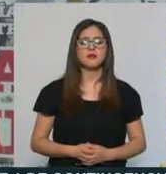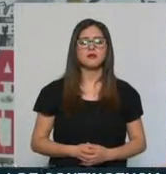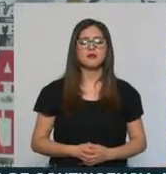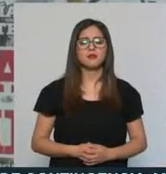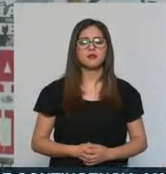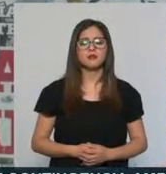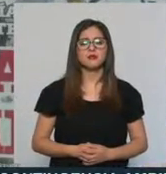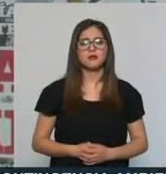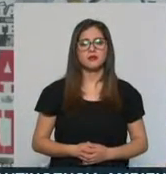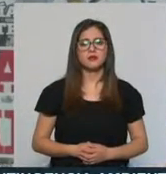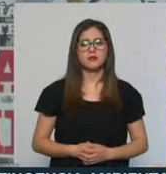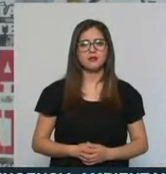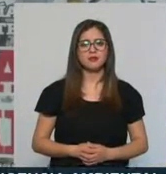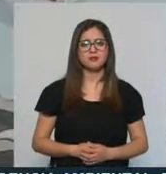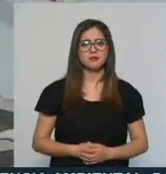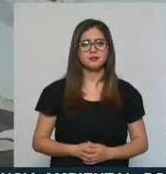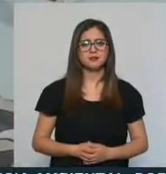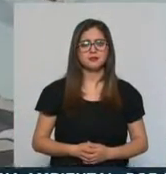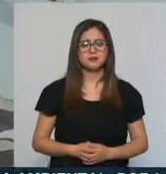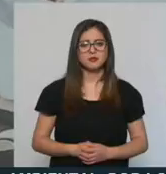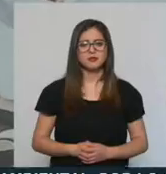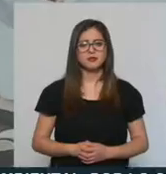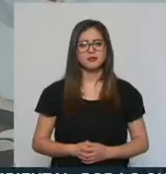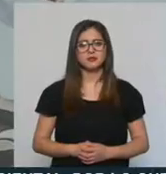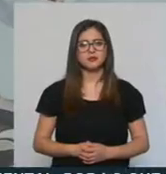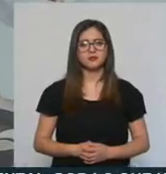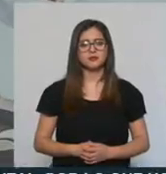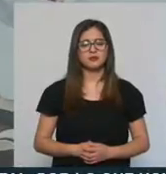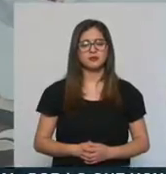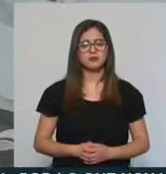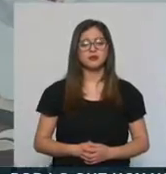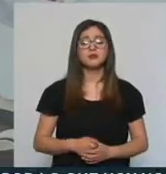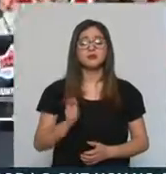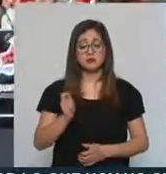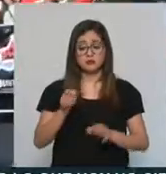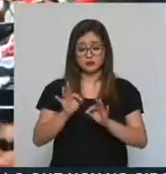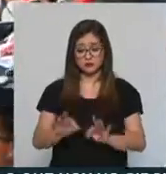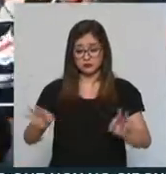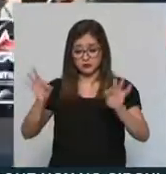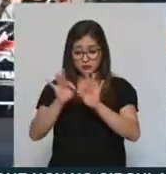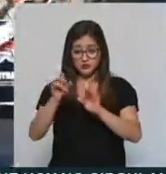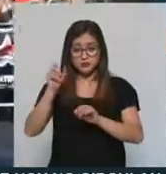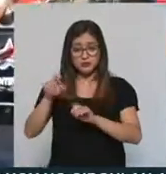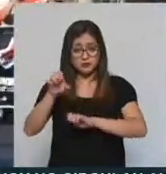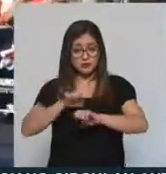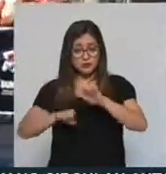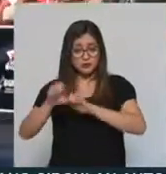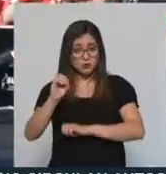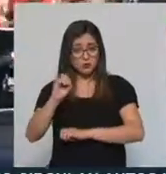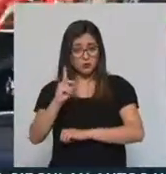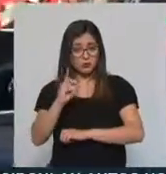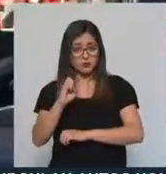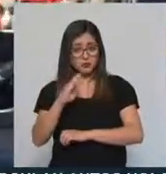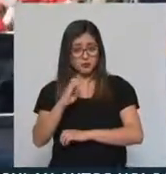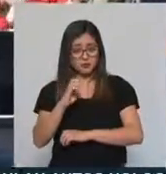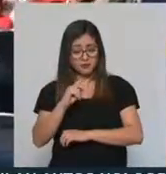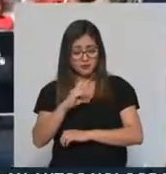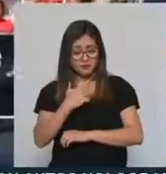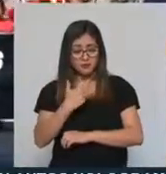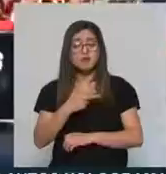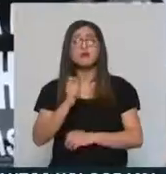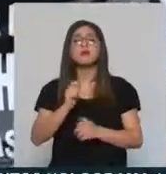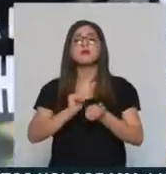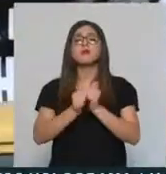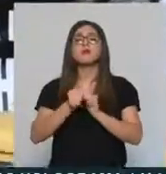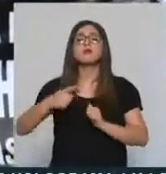porque justamente esta investigación desde la operación Lava Jato y en el caso Odebrecht, la justicia brasileña ha funcionado de la